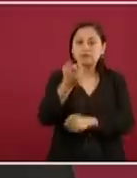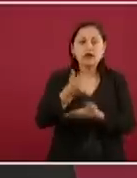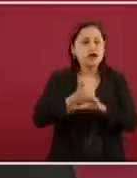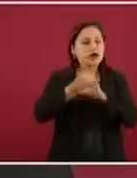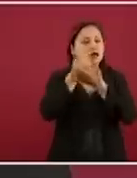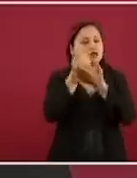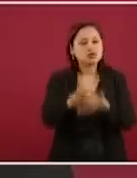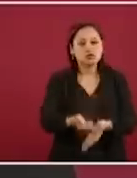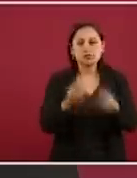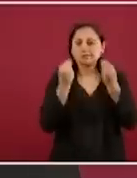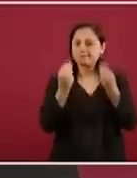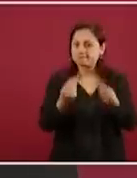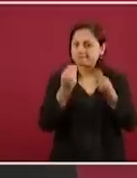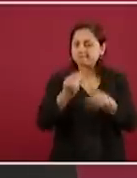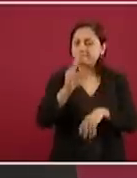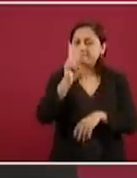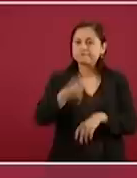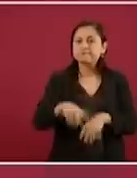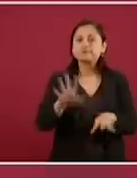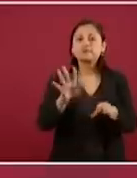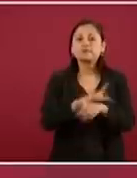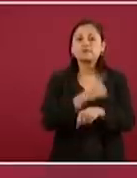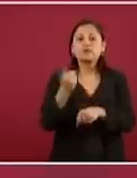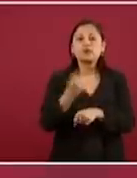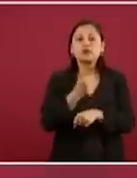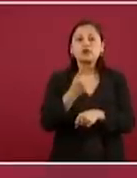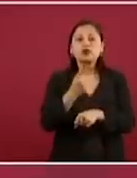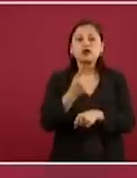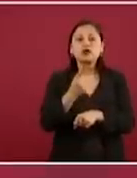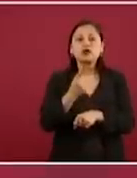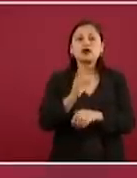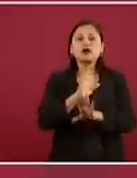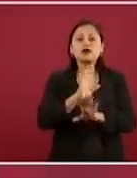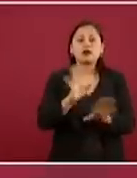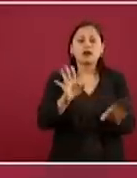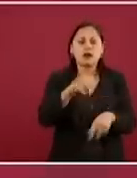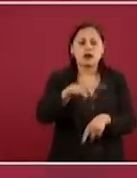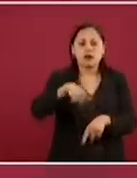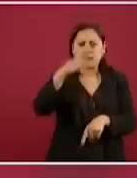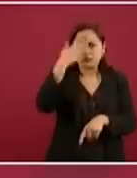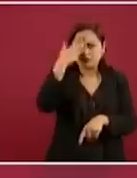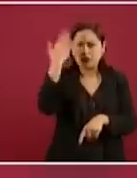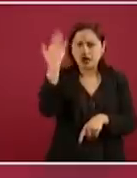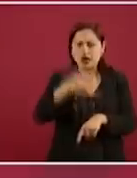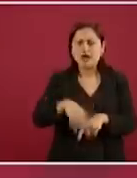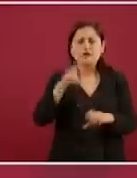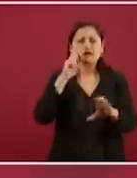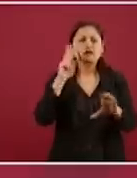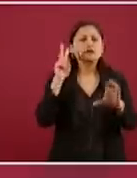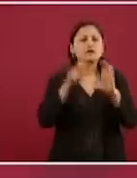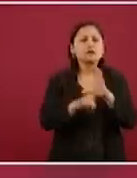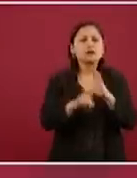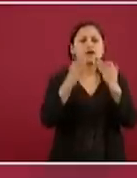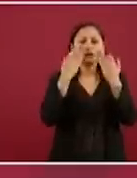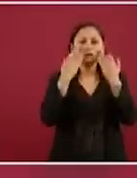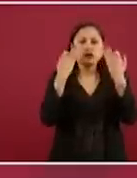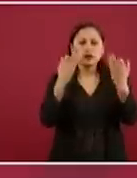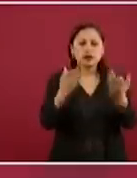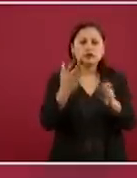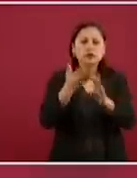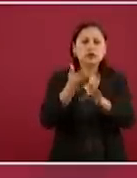porque ya sabemos cómo usaban lo de la transparencia, ¿no? Nada más para